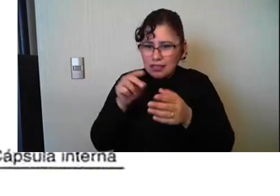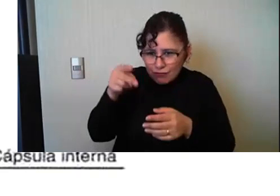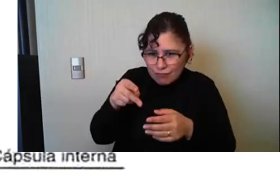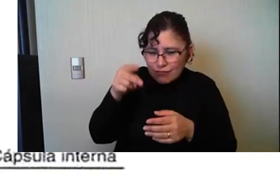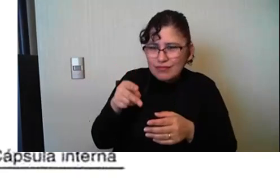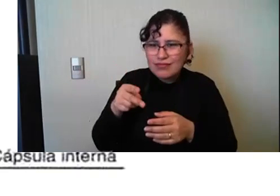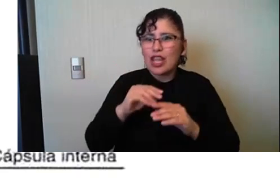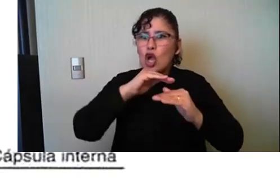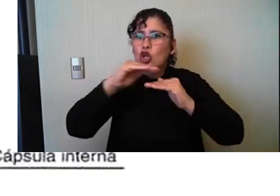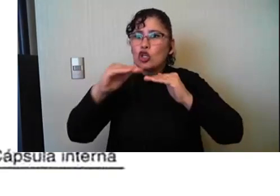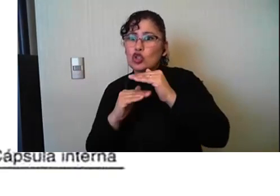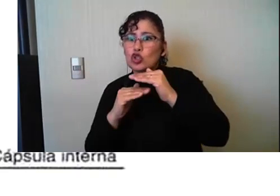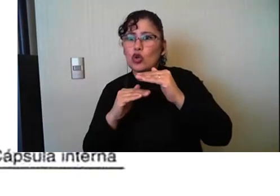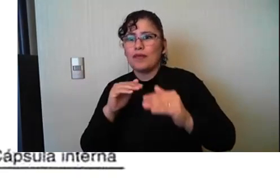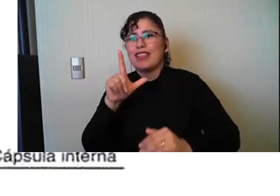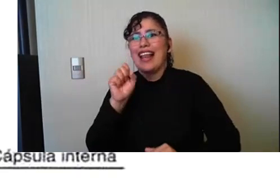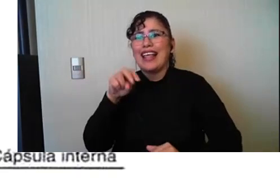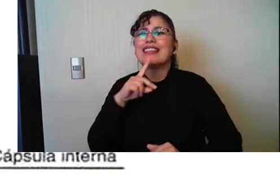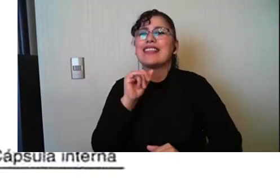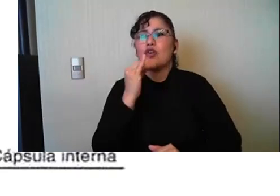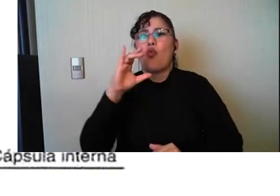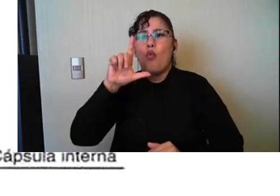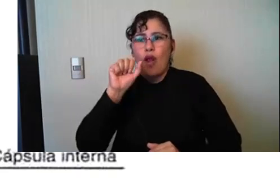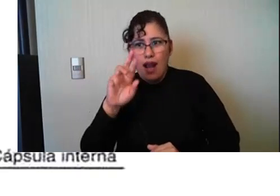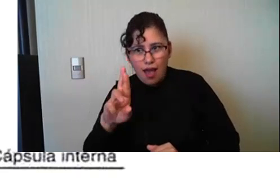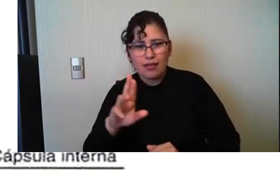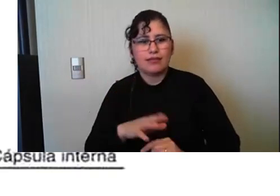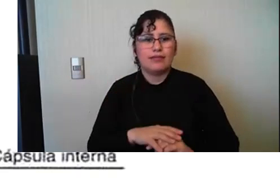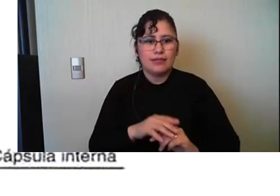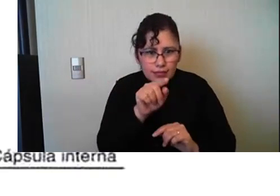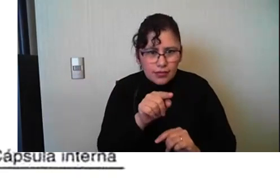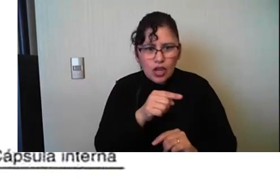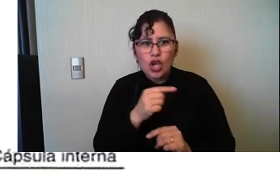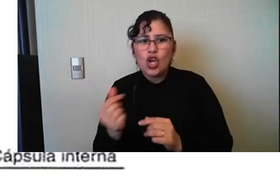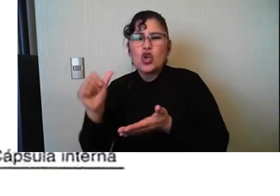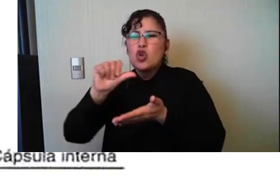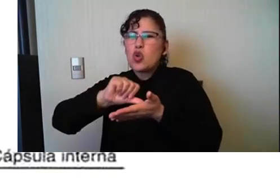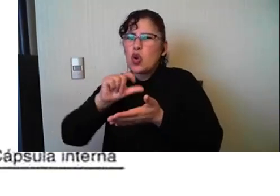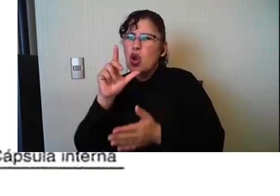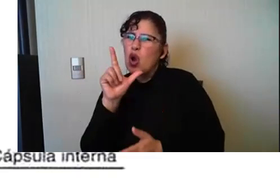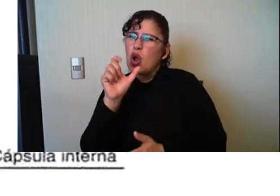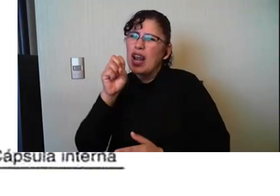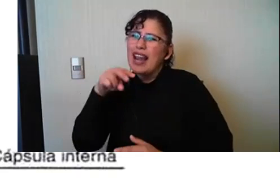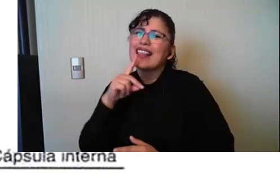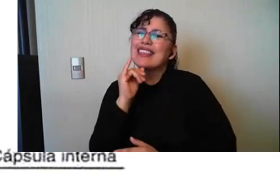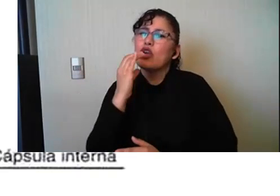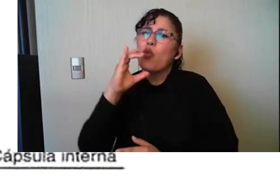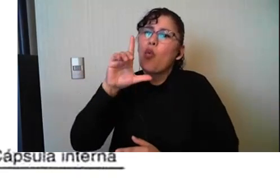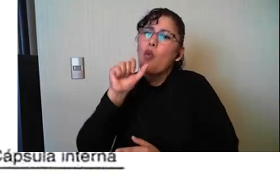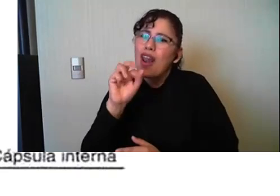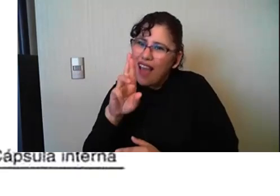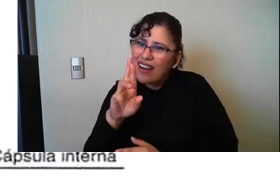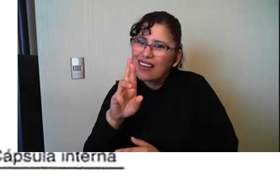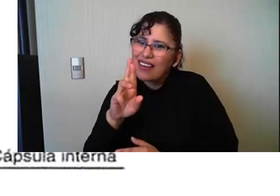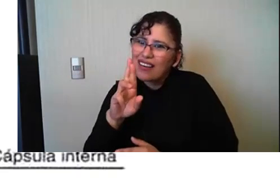brazo sublenticular, recuerden que se conoce como núcleo lenticular. Núcleo lenticular cuando sumo el